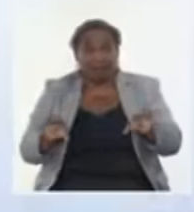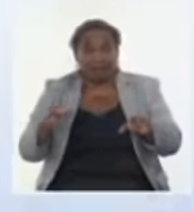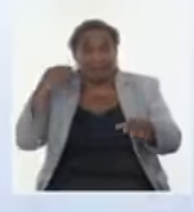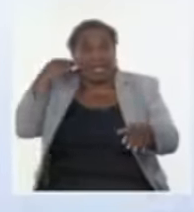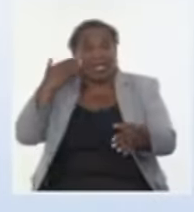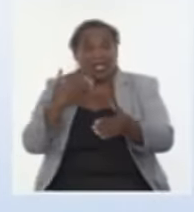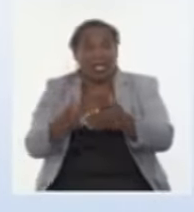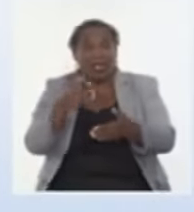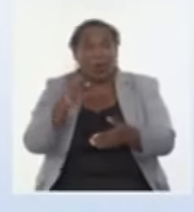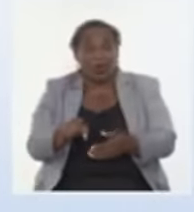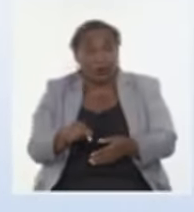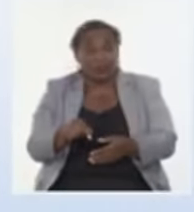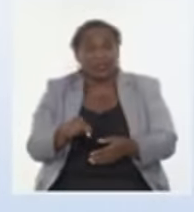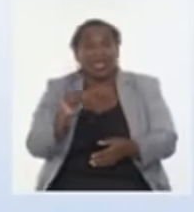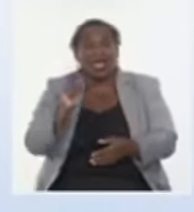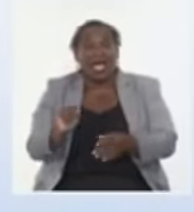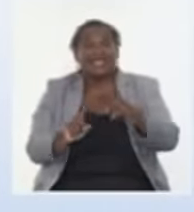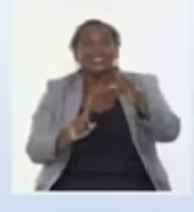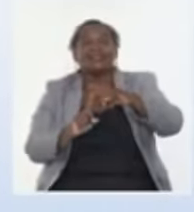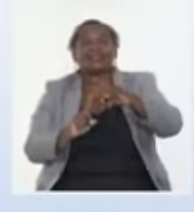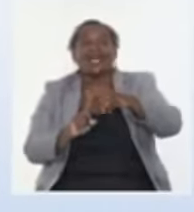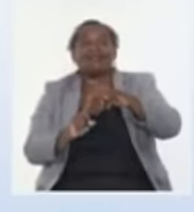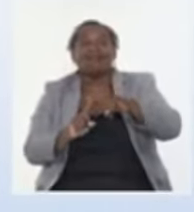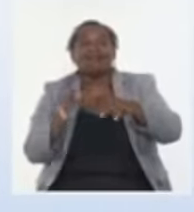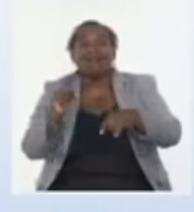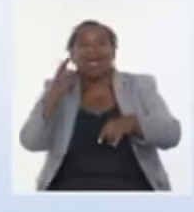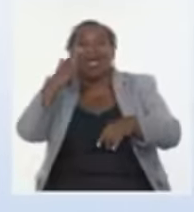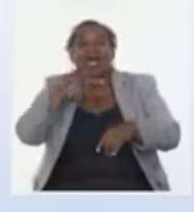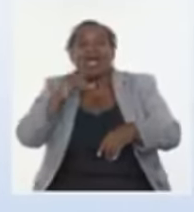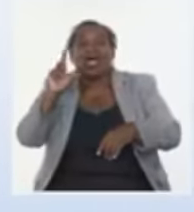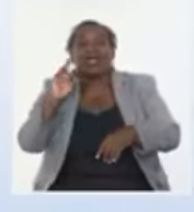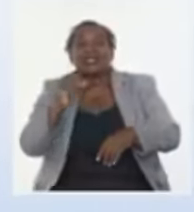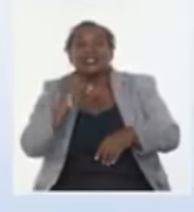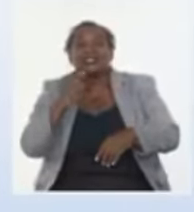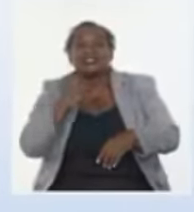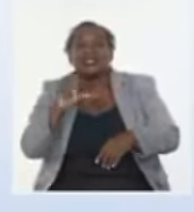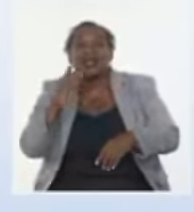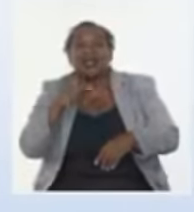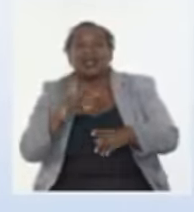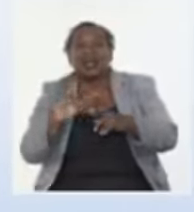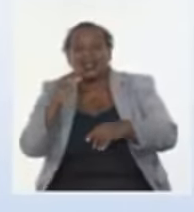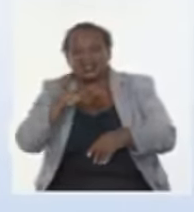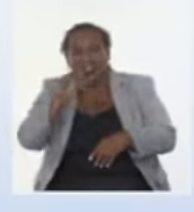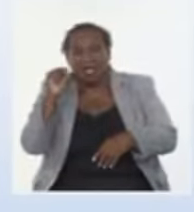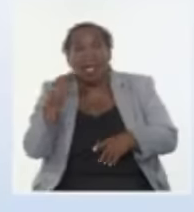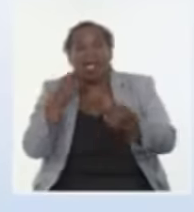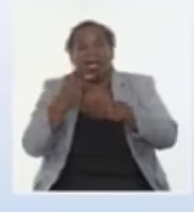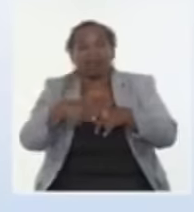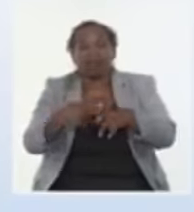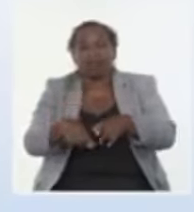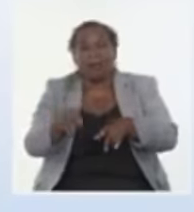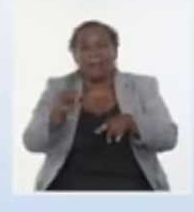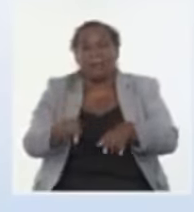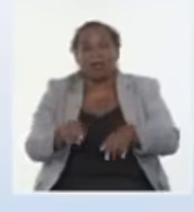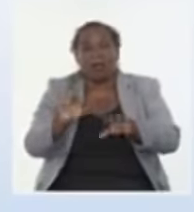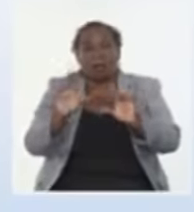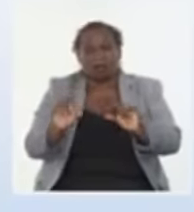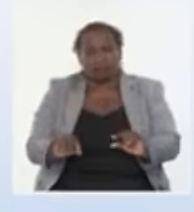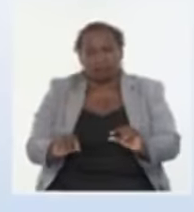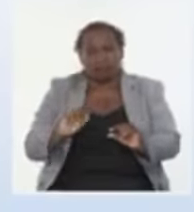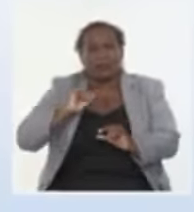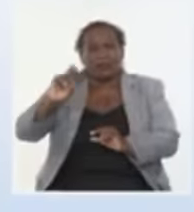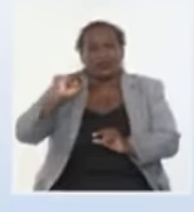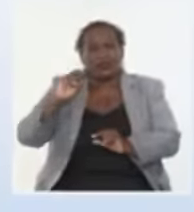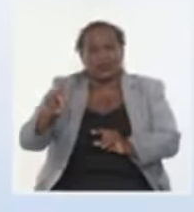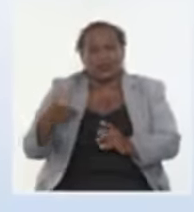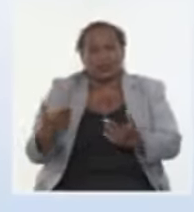tarifas arancelarias a la importación de algunos productos para desestimular su importación. ¿Por qué? Porque se